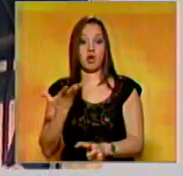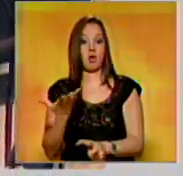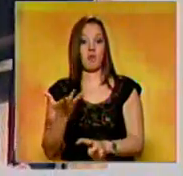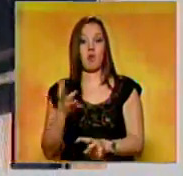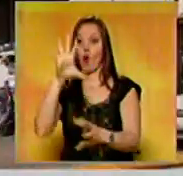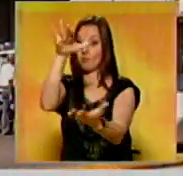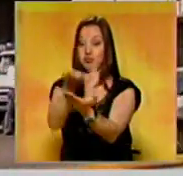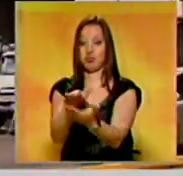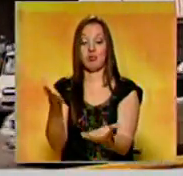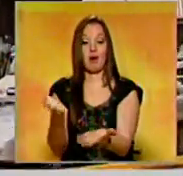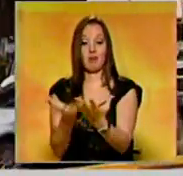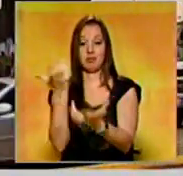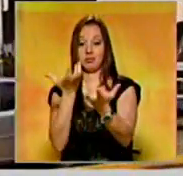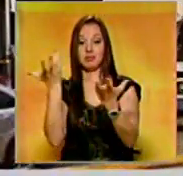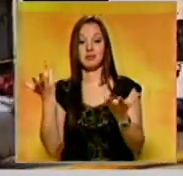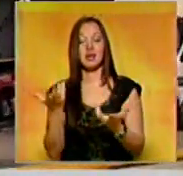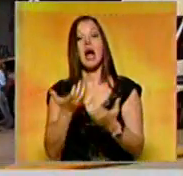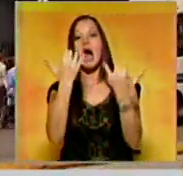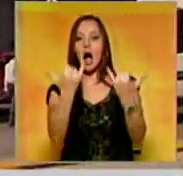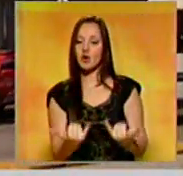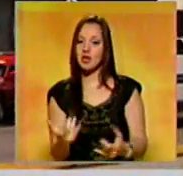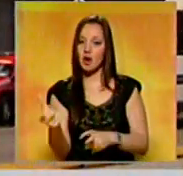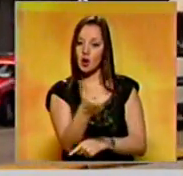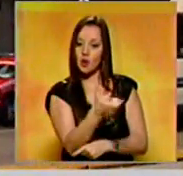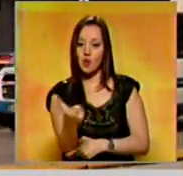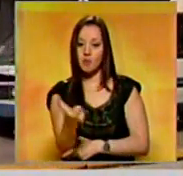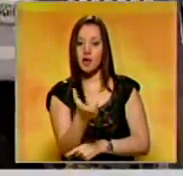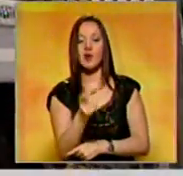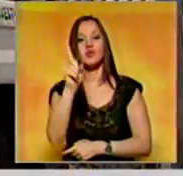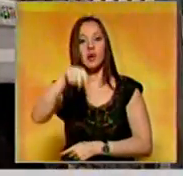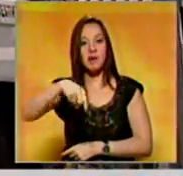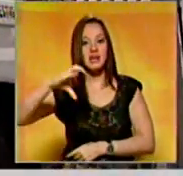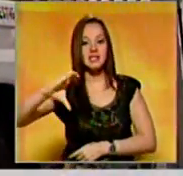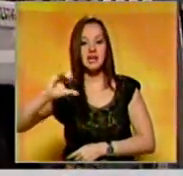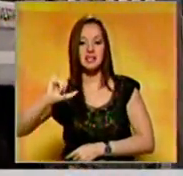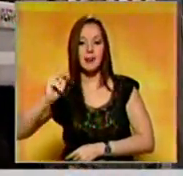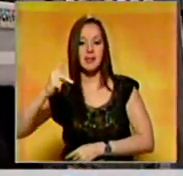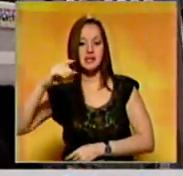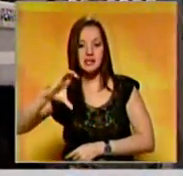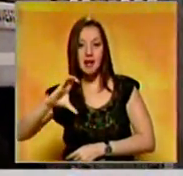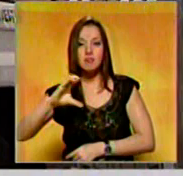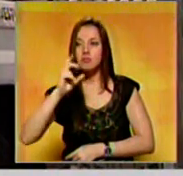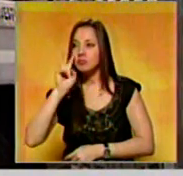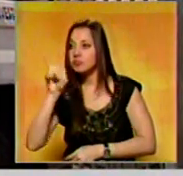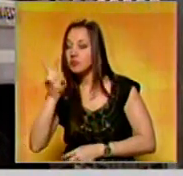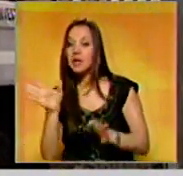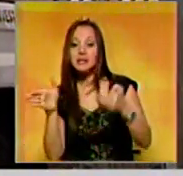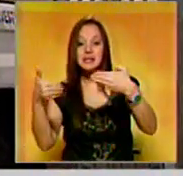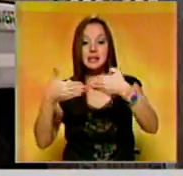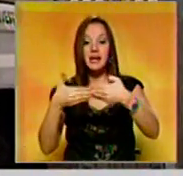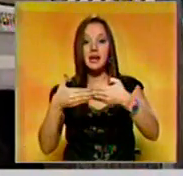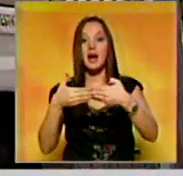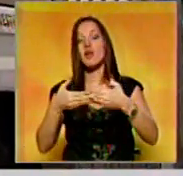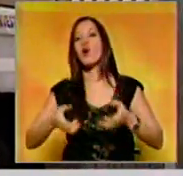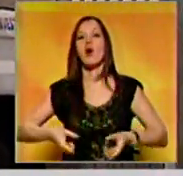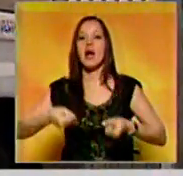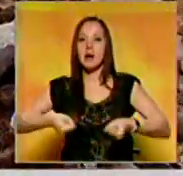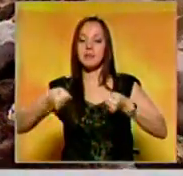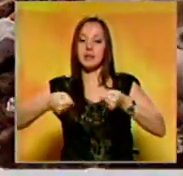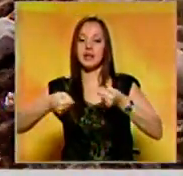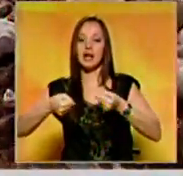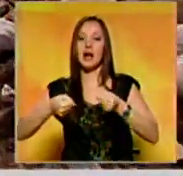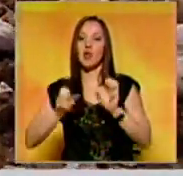hora, funcionarios de los bomberos del Distrito Capital y de la División de Siniestros de la Policía Científica mantienen restringido la entrada al establecimiento